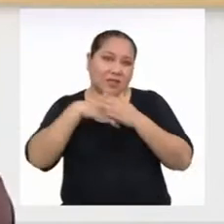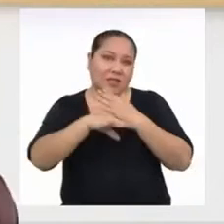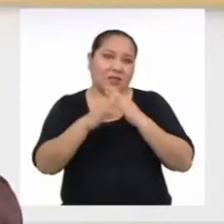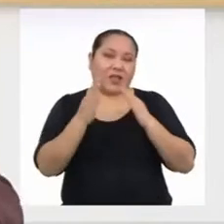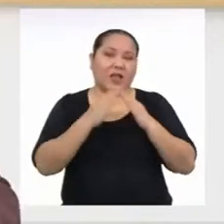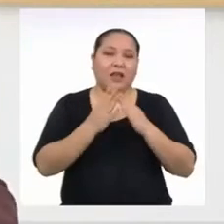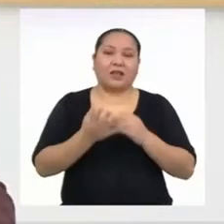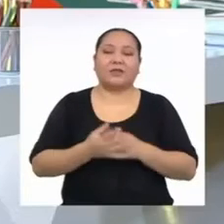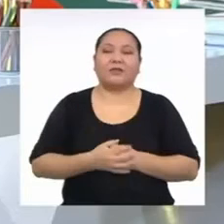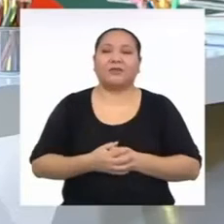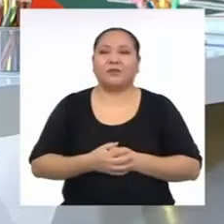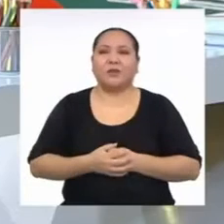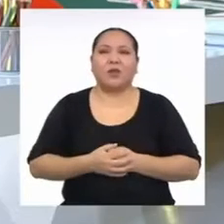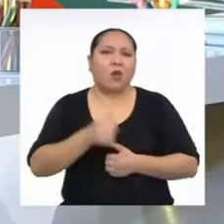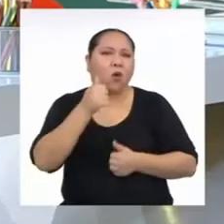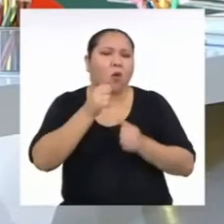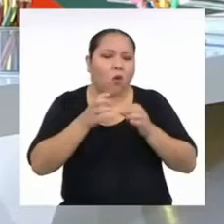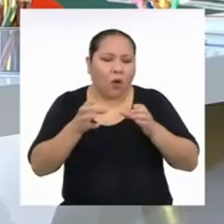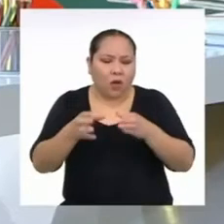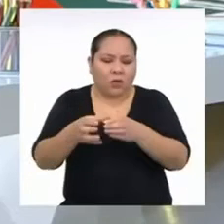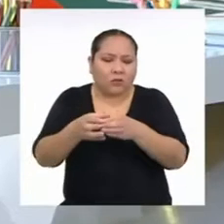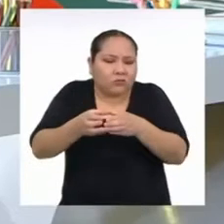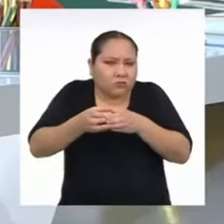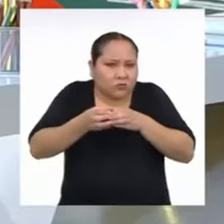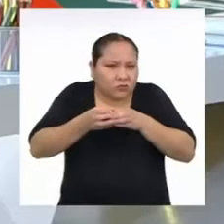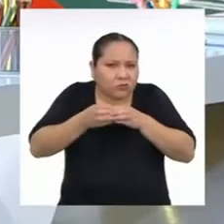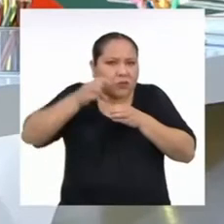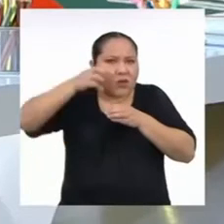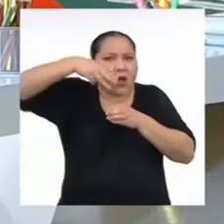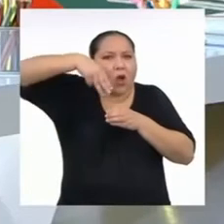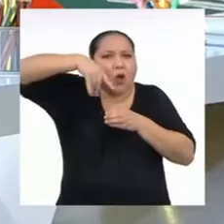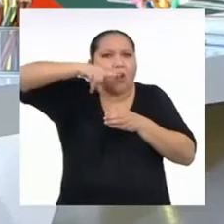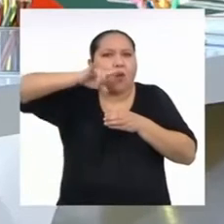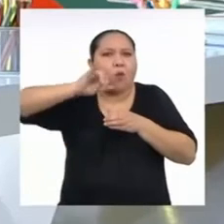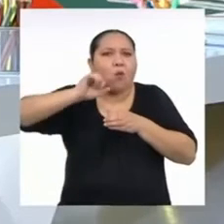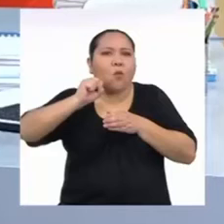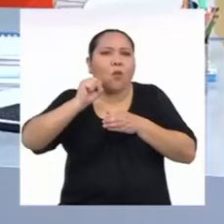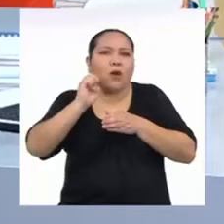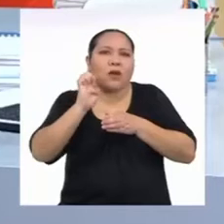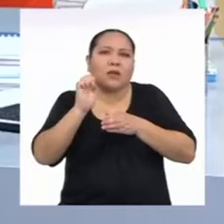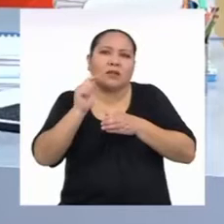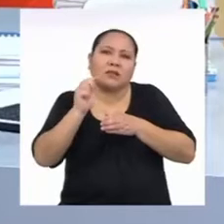cuál sería la muestra? La muestra.